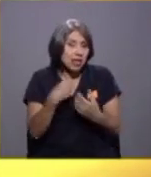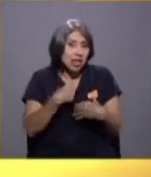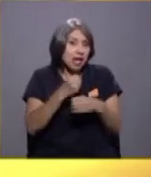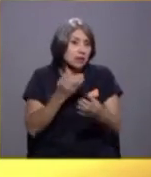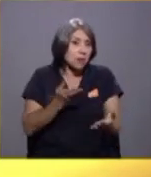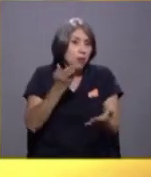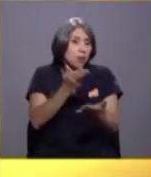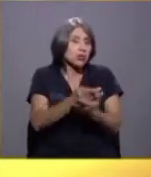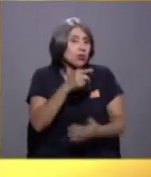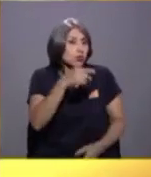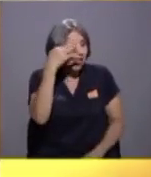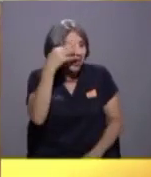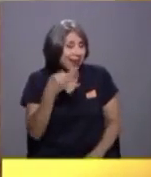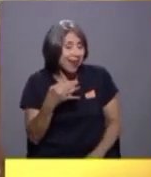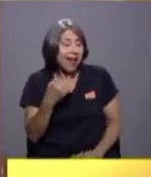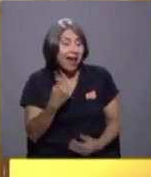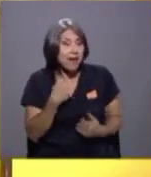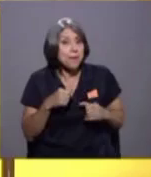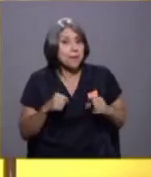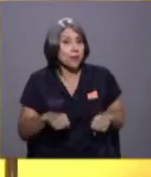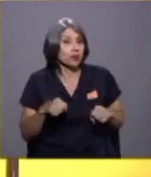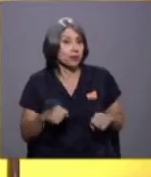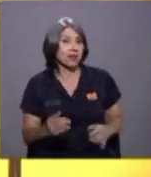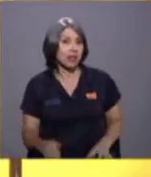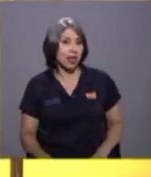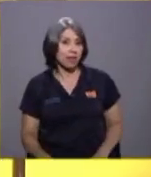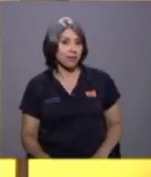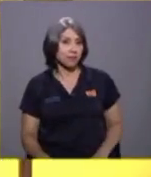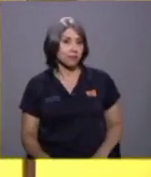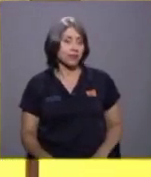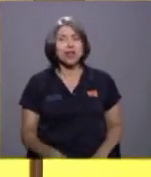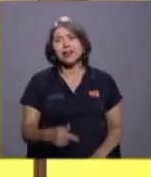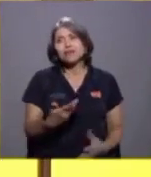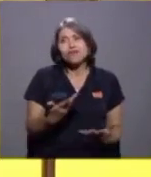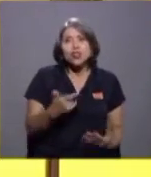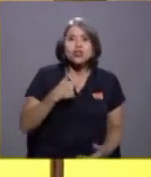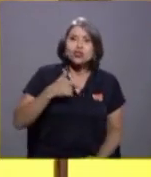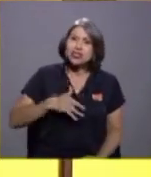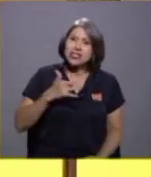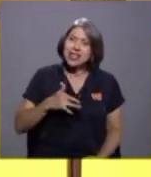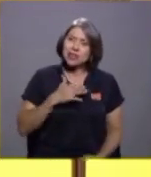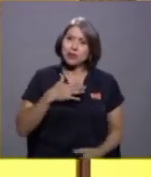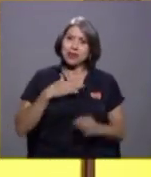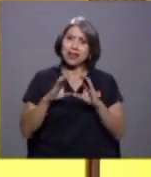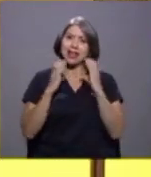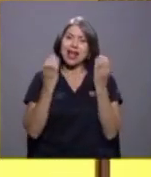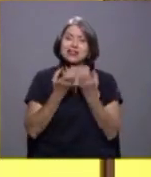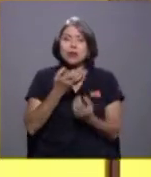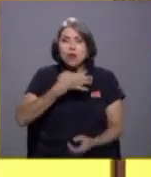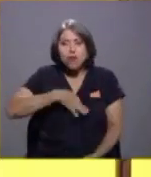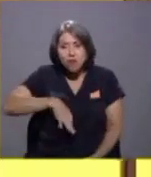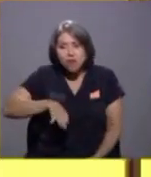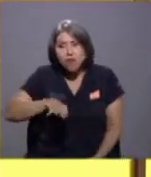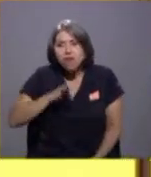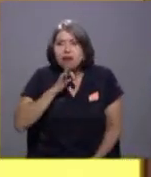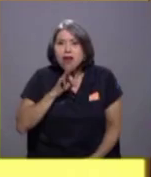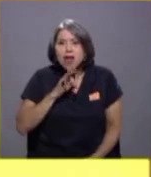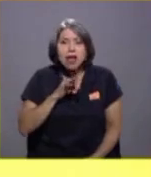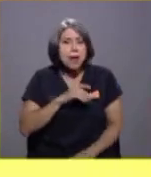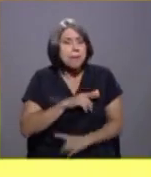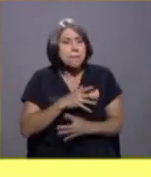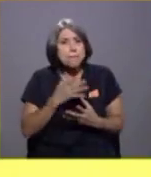que hay posibilidad, esa frustración que tengo yo en clase, que se rompa y que haya posibilidades de